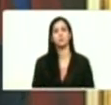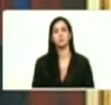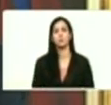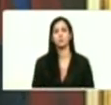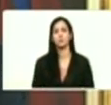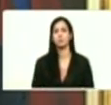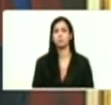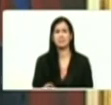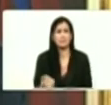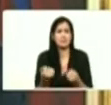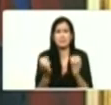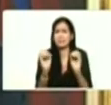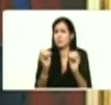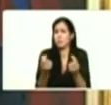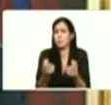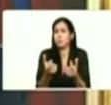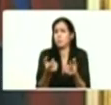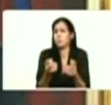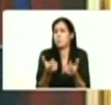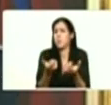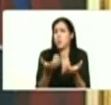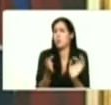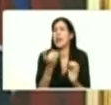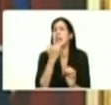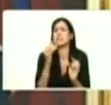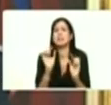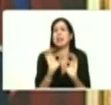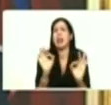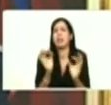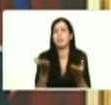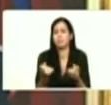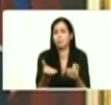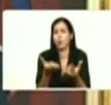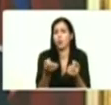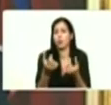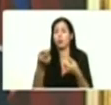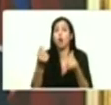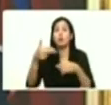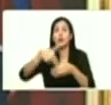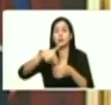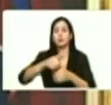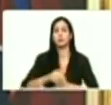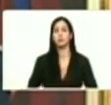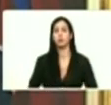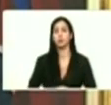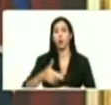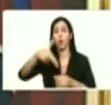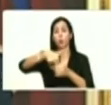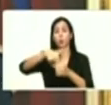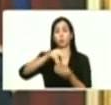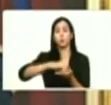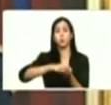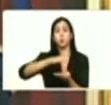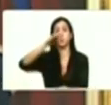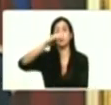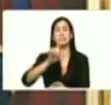casi nada pues ¿por qué llenar un tanque de 100